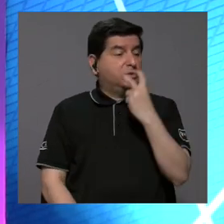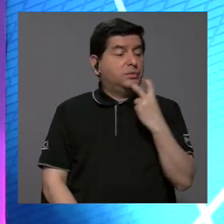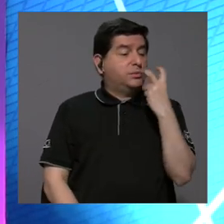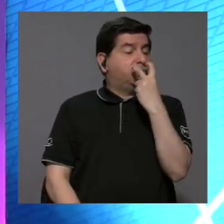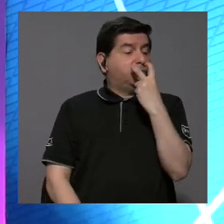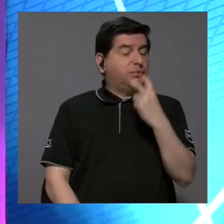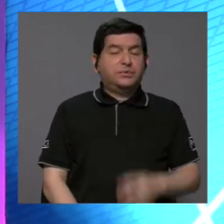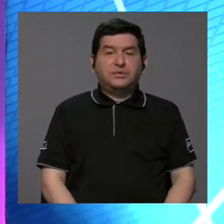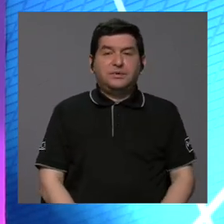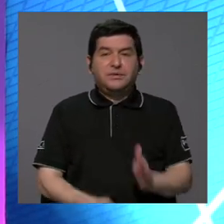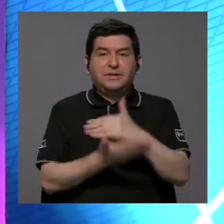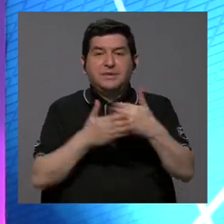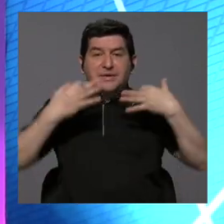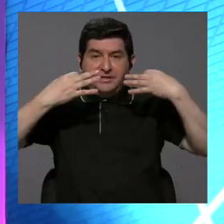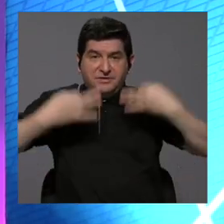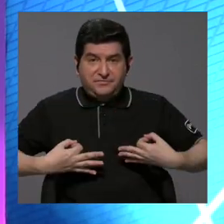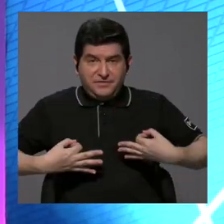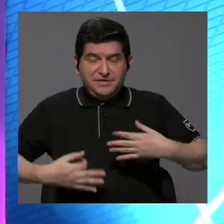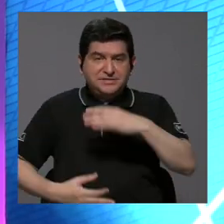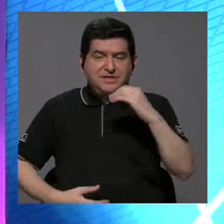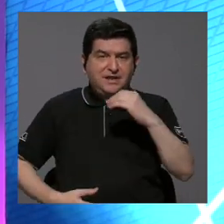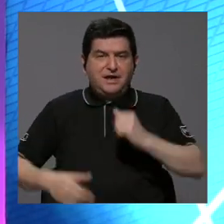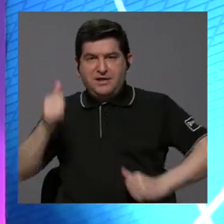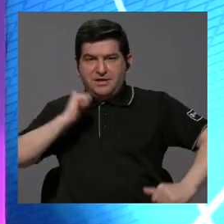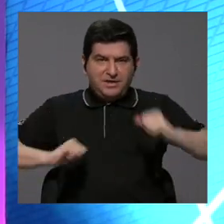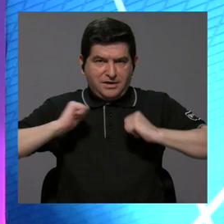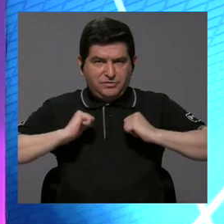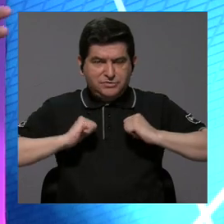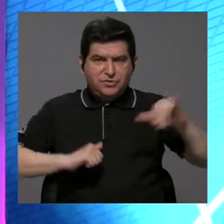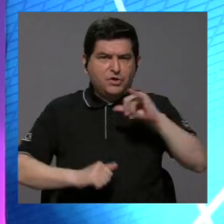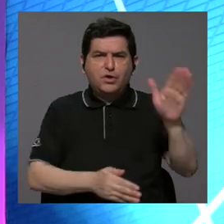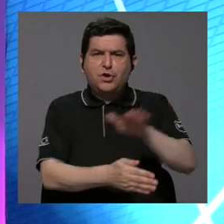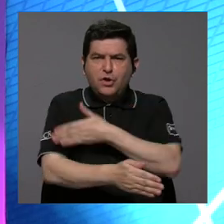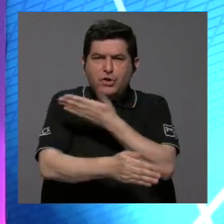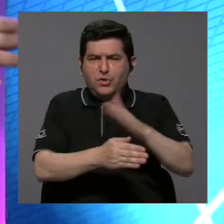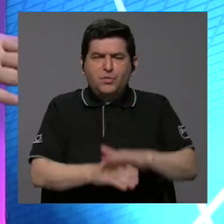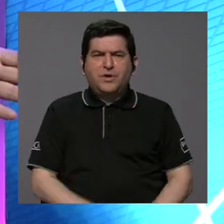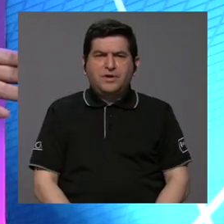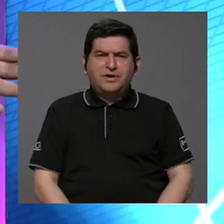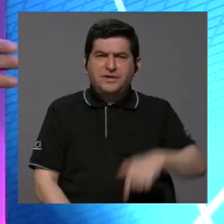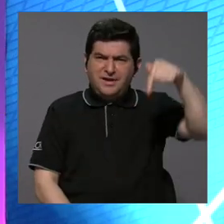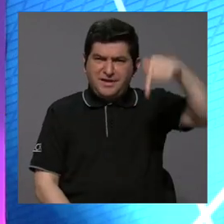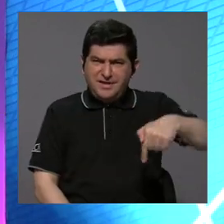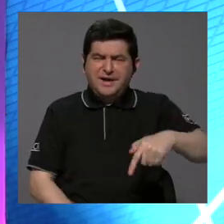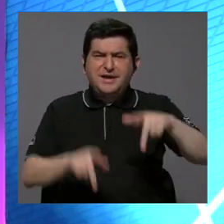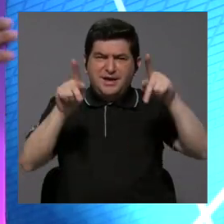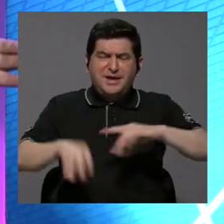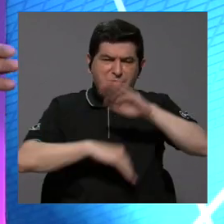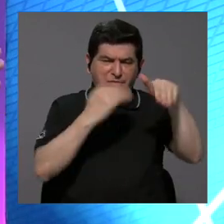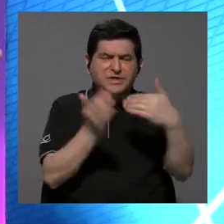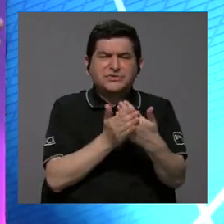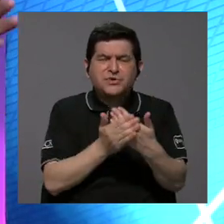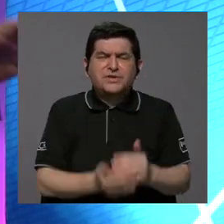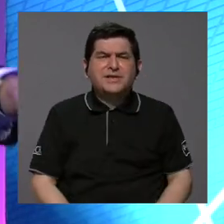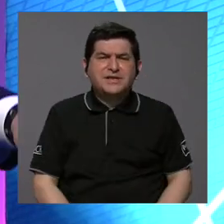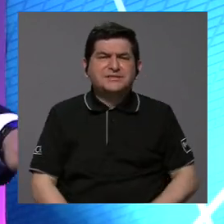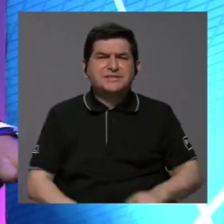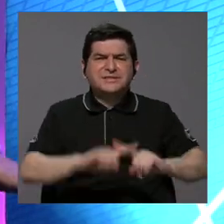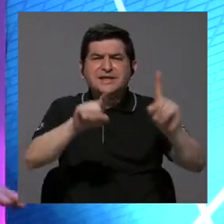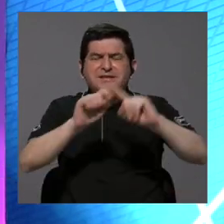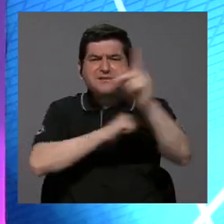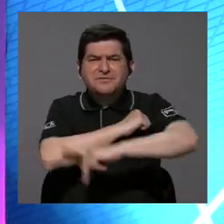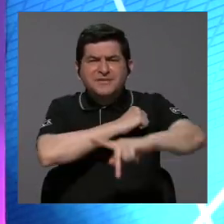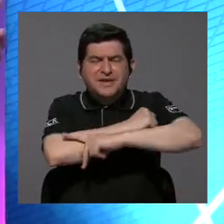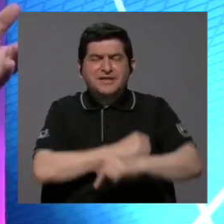física y la parte de actuación además de la música y aquí tenías personas de todas las nacionalidades